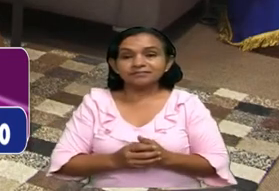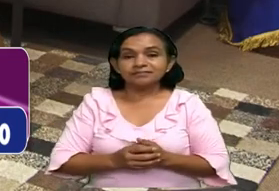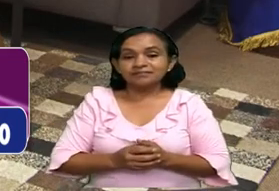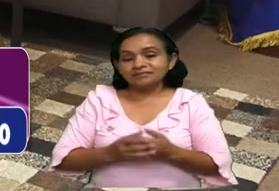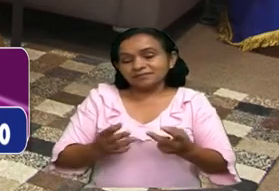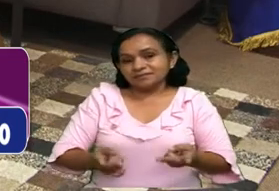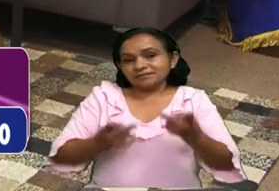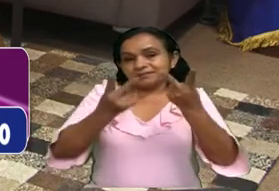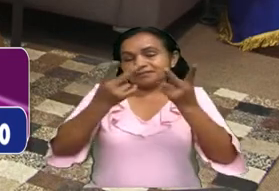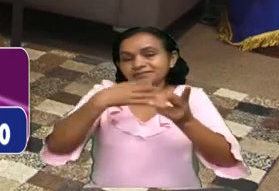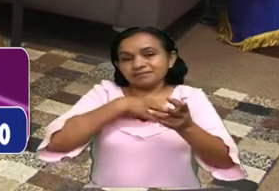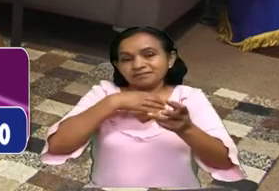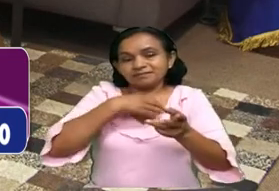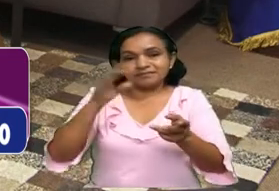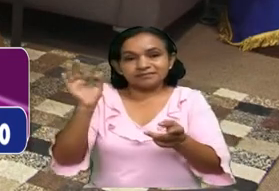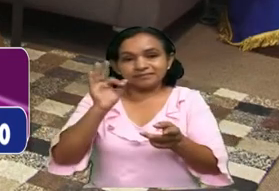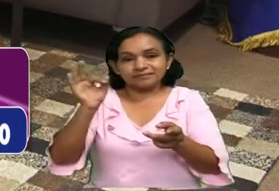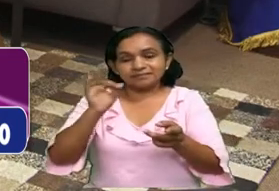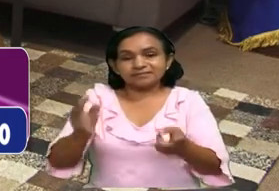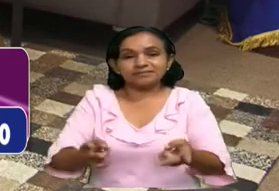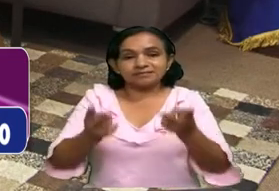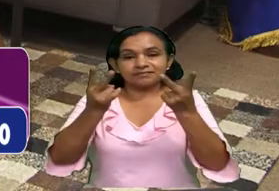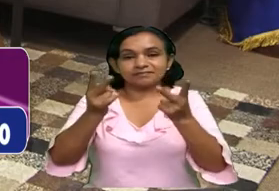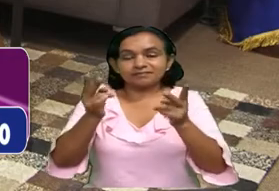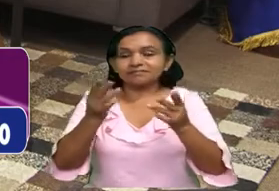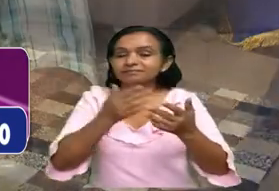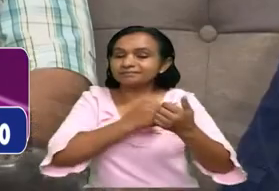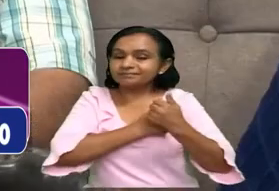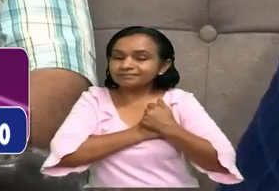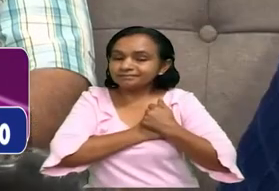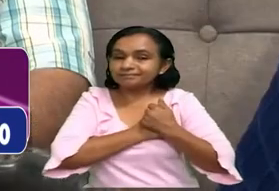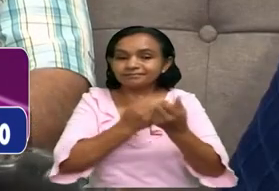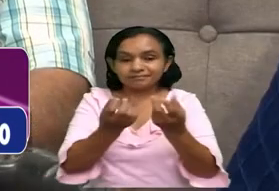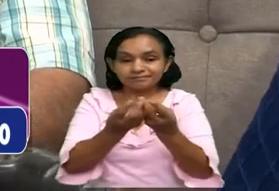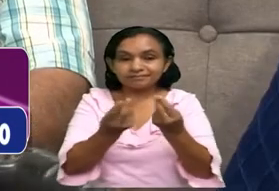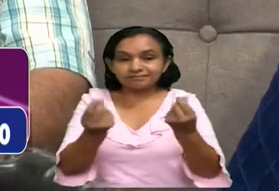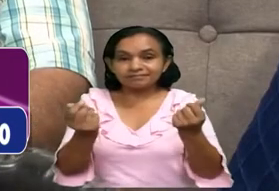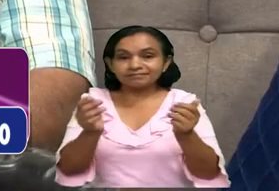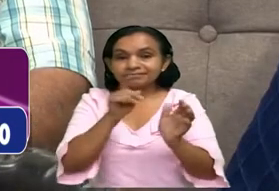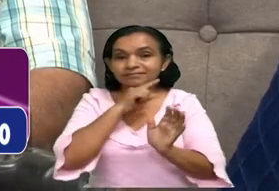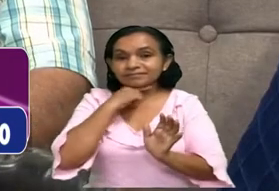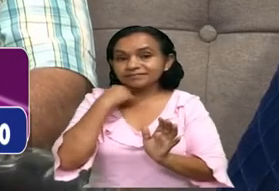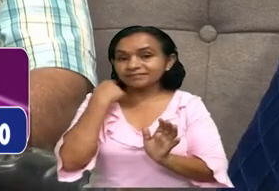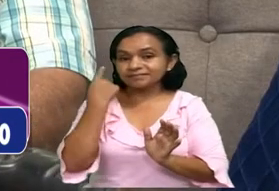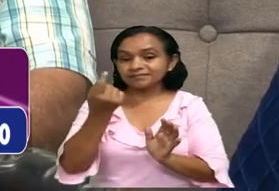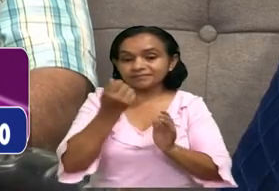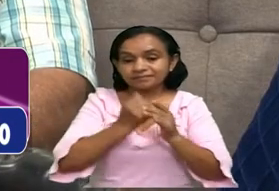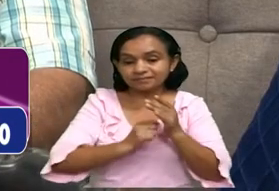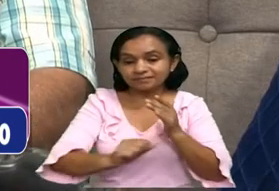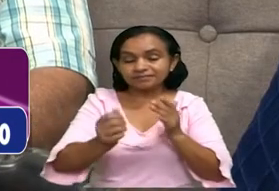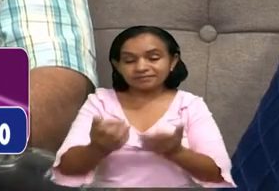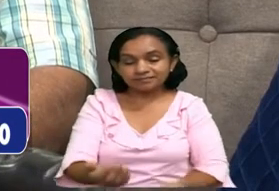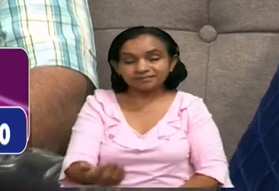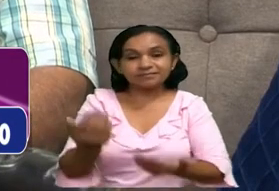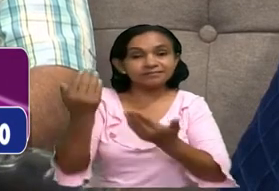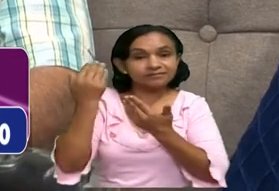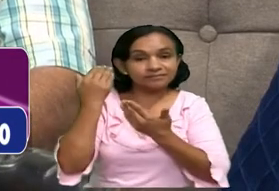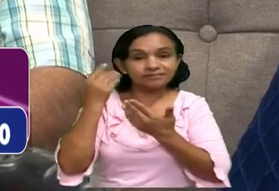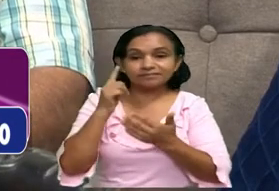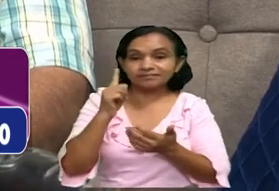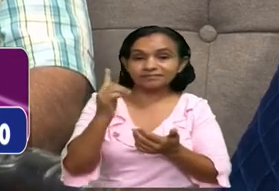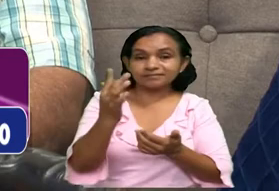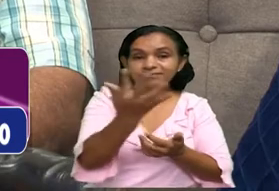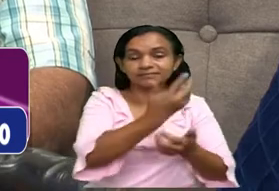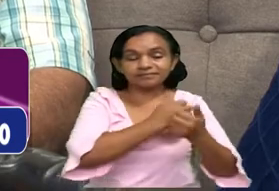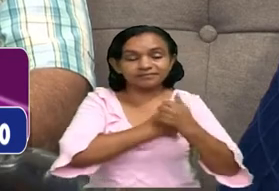de vida, porque es un estilo de vida. Y así se le pone más amor a la tierra, ¿verdad? Por parte de los hijos, los nietos, todos le